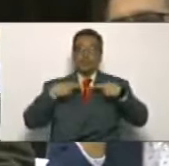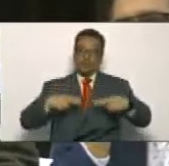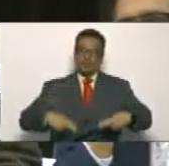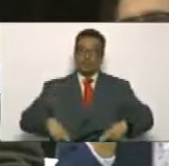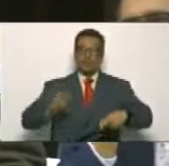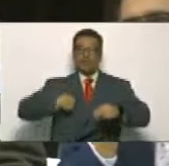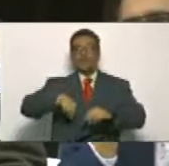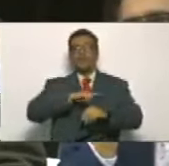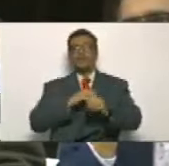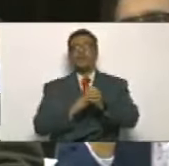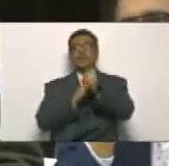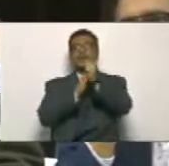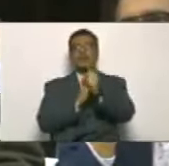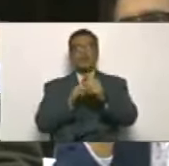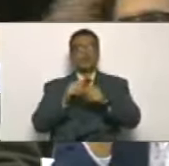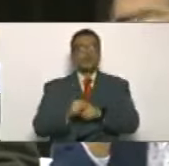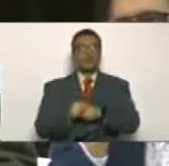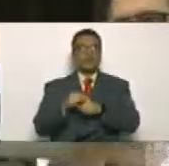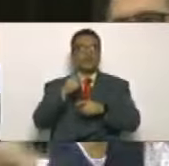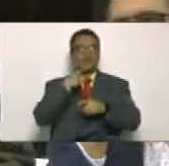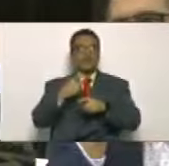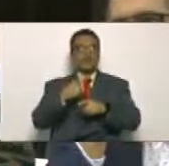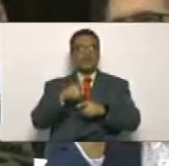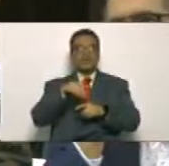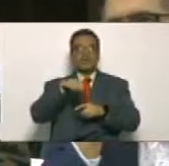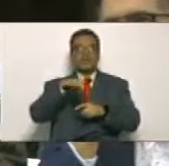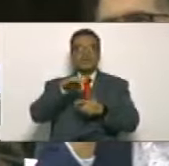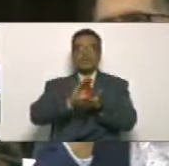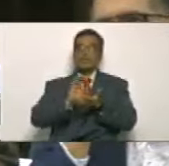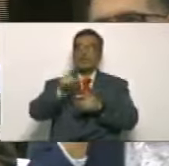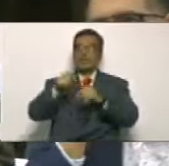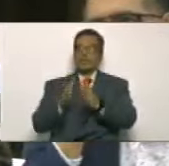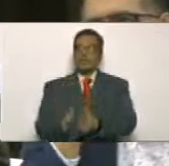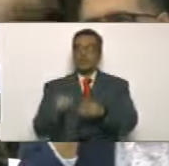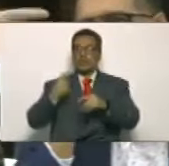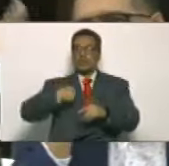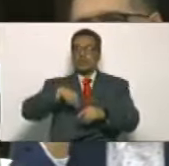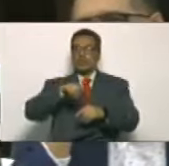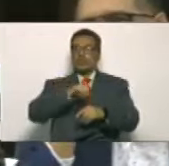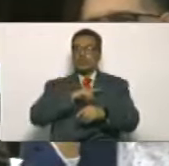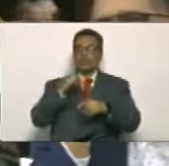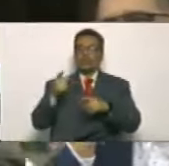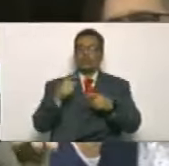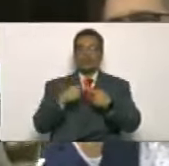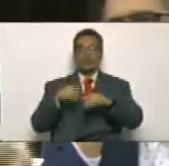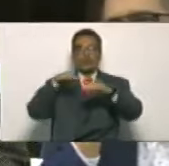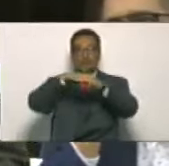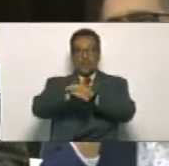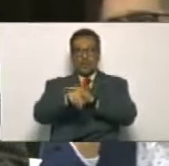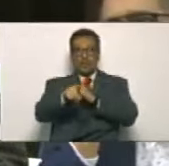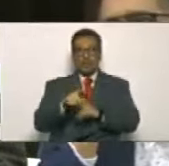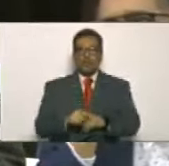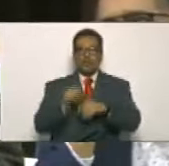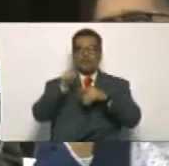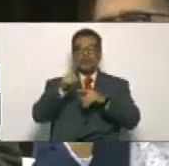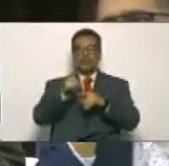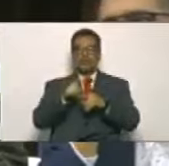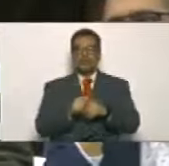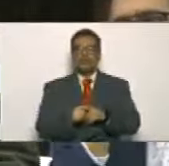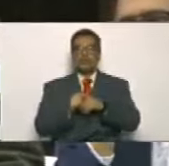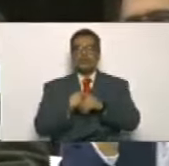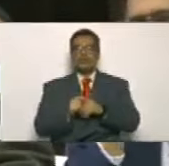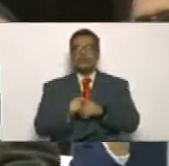humanistas, nuestros líderes, yo no voy a decir civiles, pero nuestros líderes que no estén imbuidos en una épica